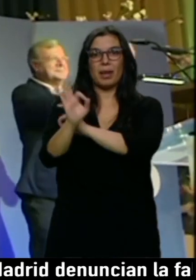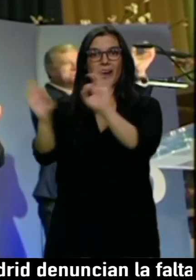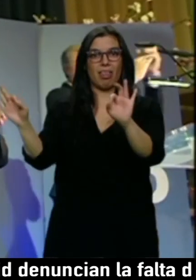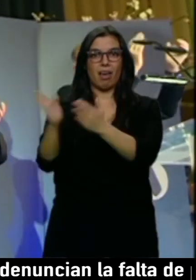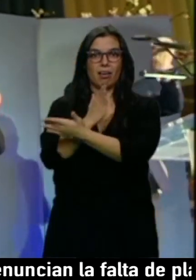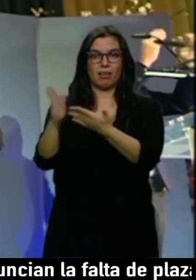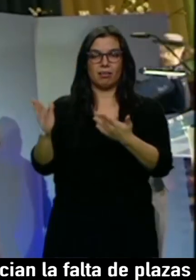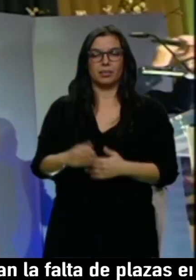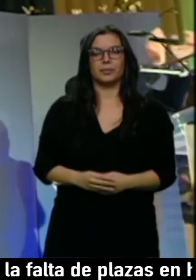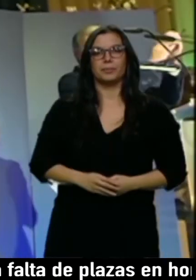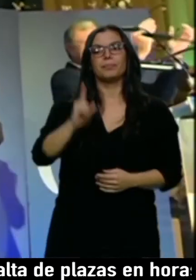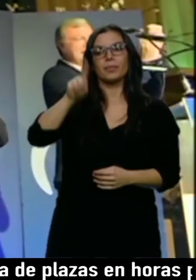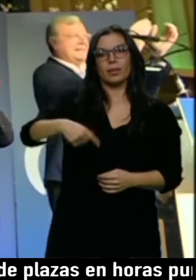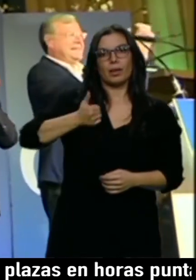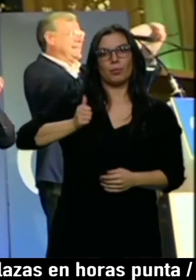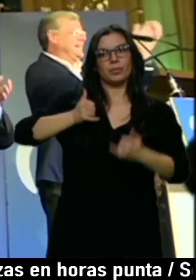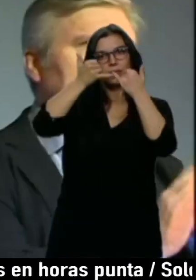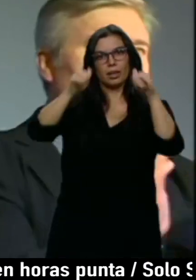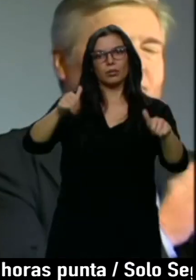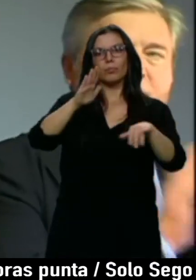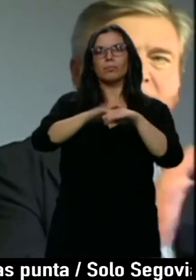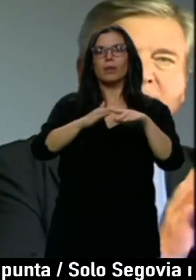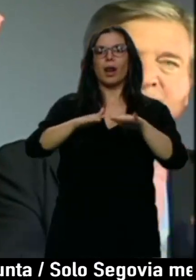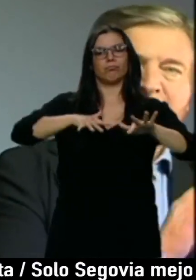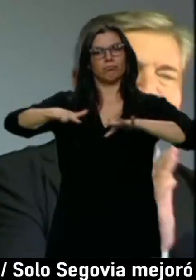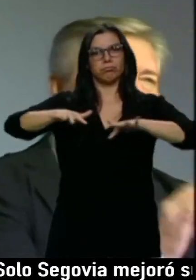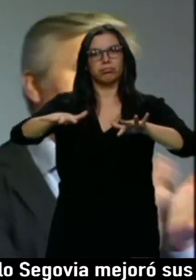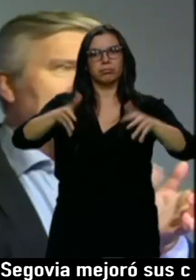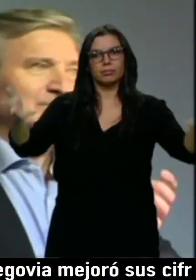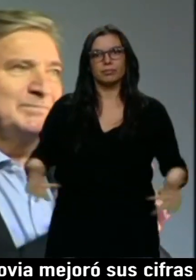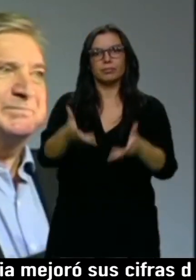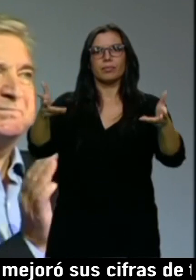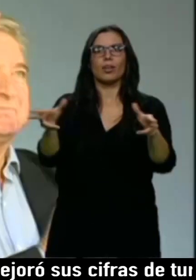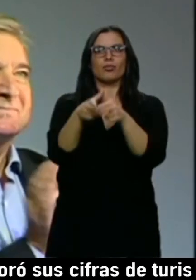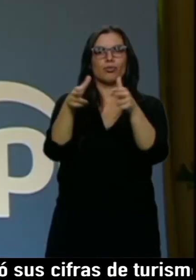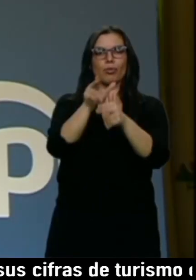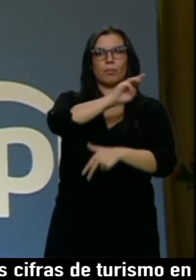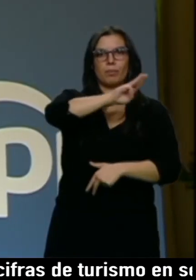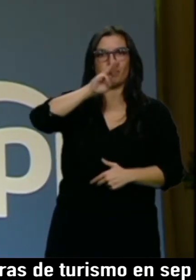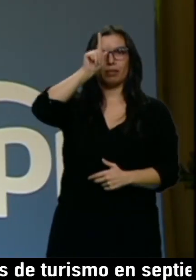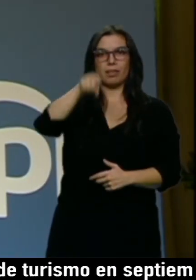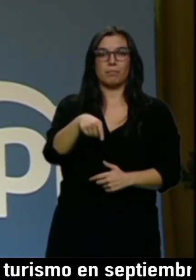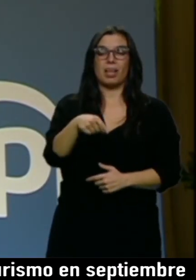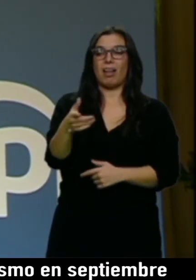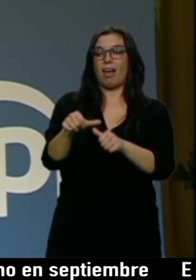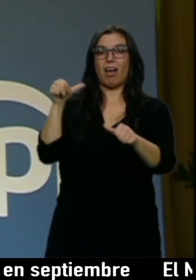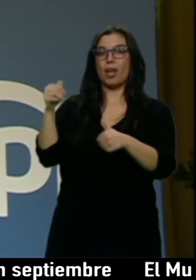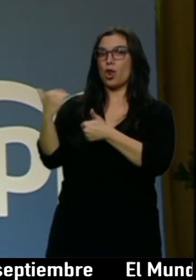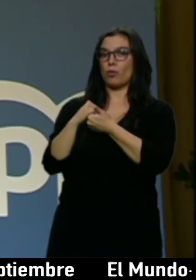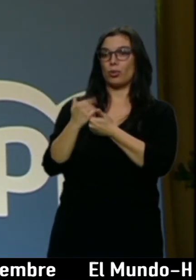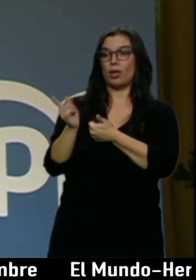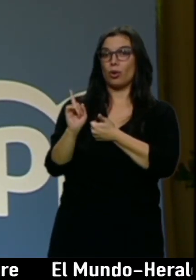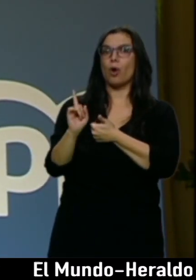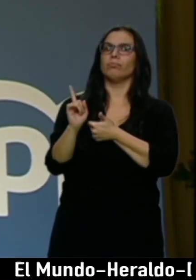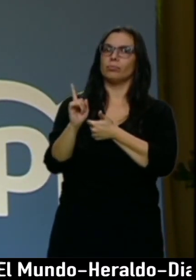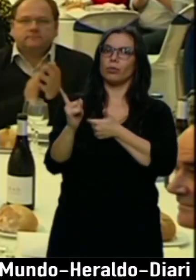También aprovechó la celebración para demandar la movilización de los militantes del PP, así como de los que no confiaron en su partido en pasados comicios para